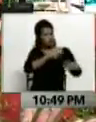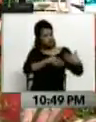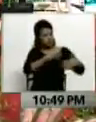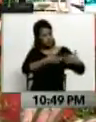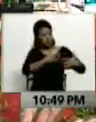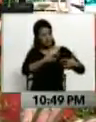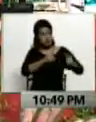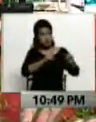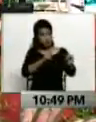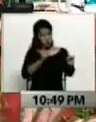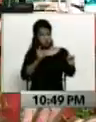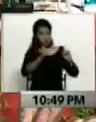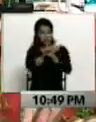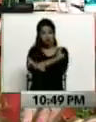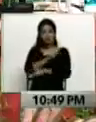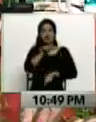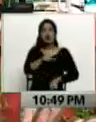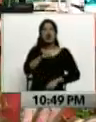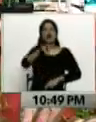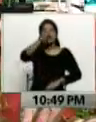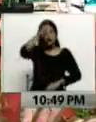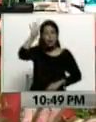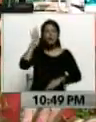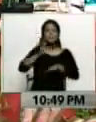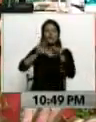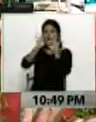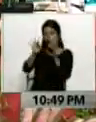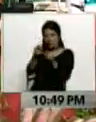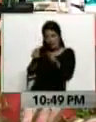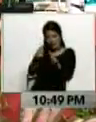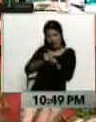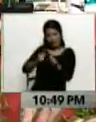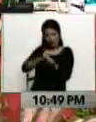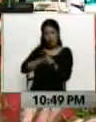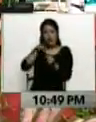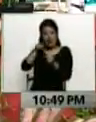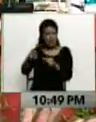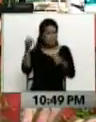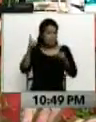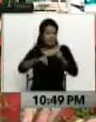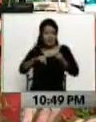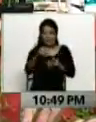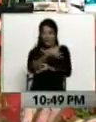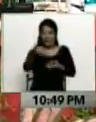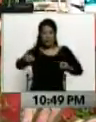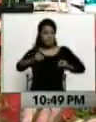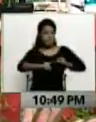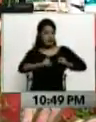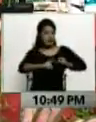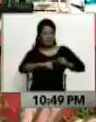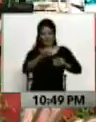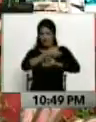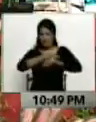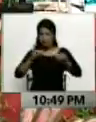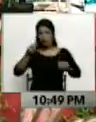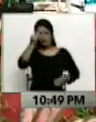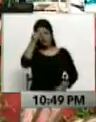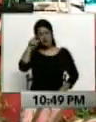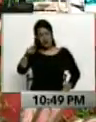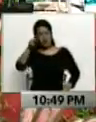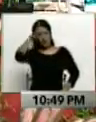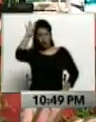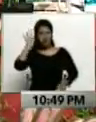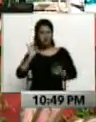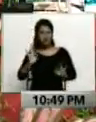fase Y decía Robert es la persona indicada para por su personalidad Y por su creí siempre